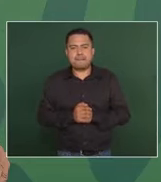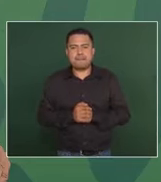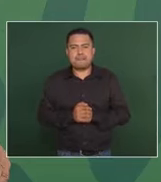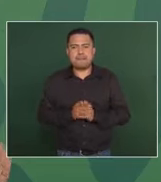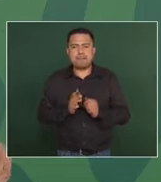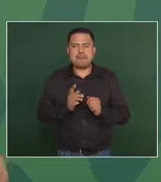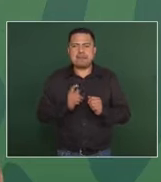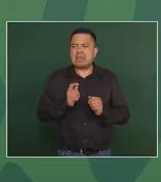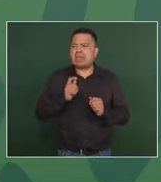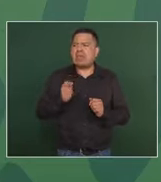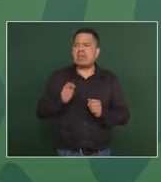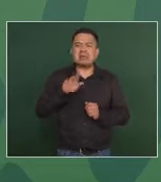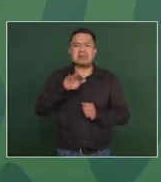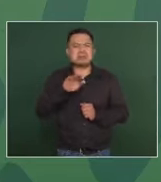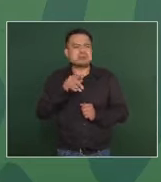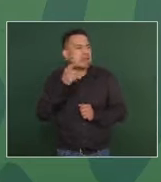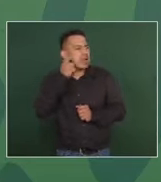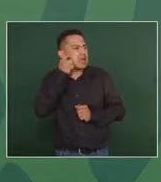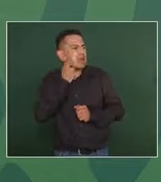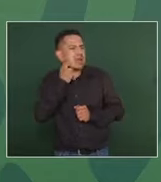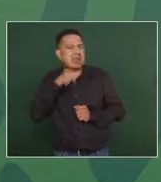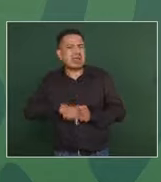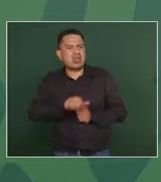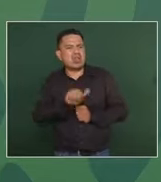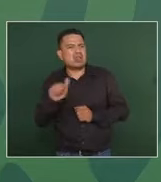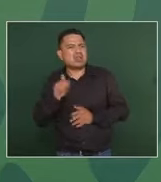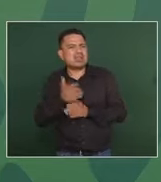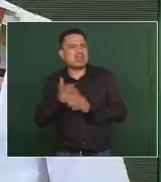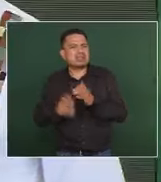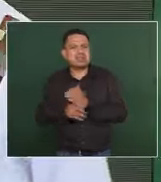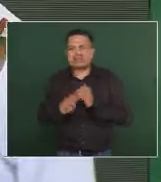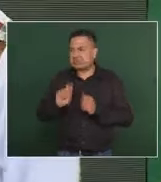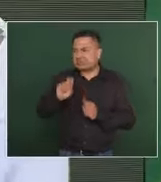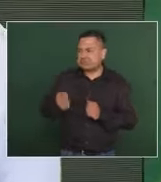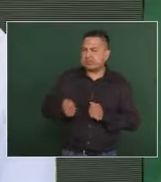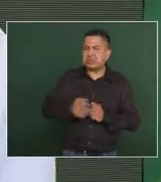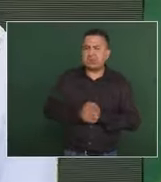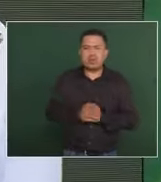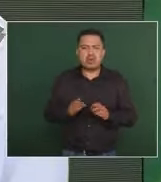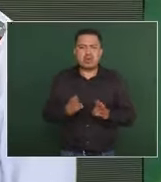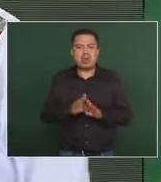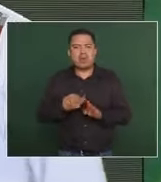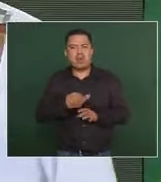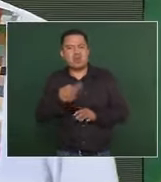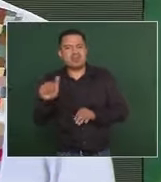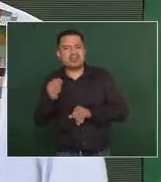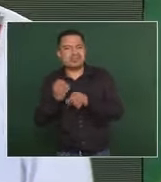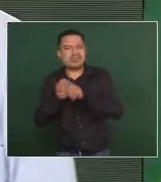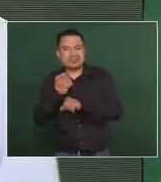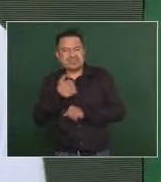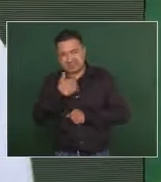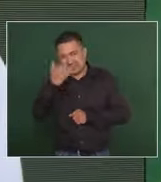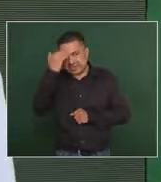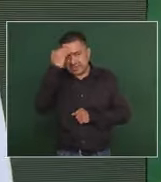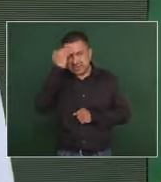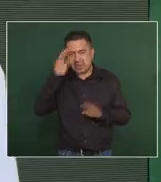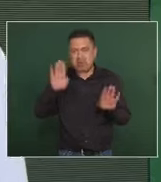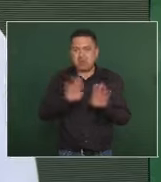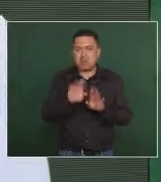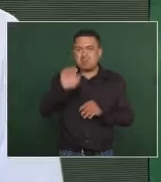Es que Guerrero es otra cosa. Es como otro estado que yo conozco por allá, por el